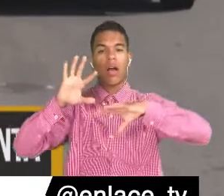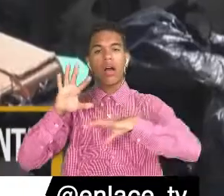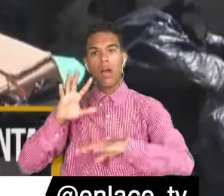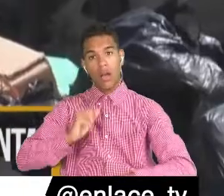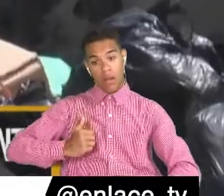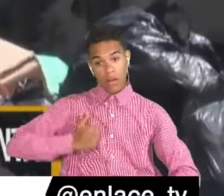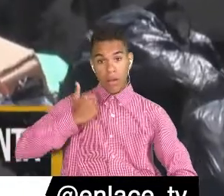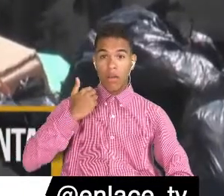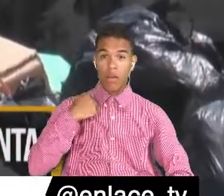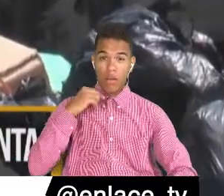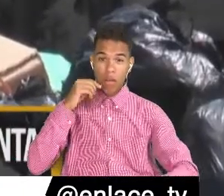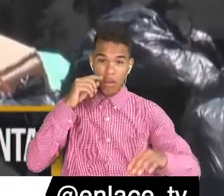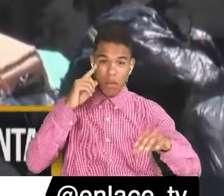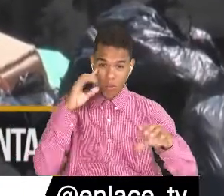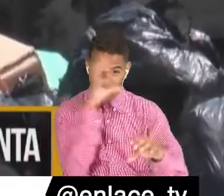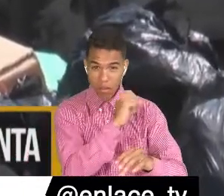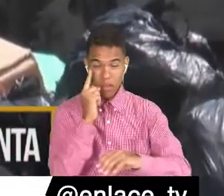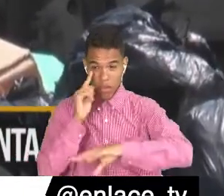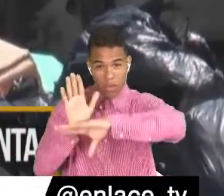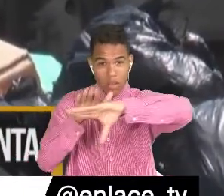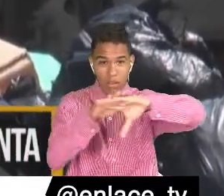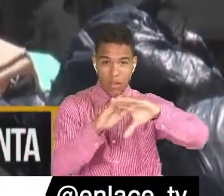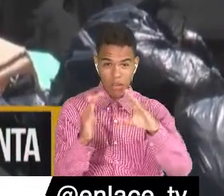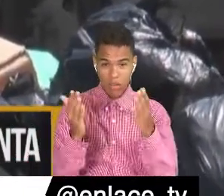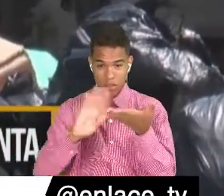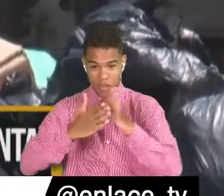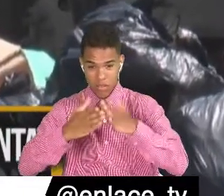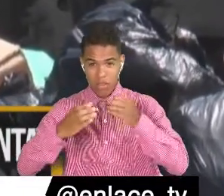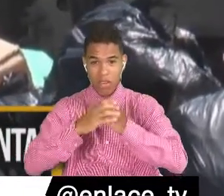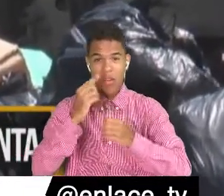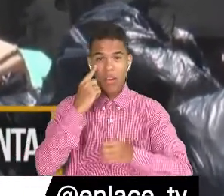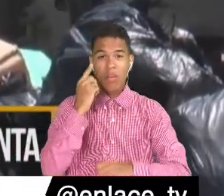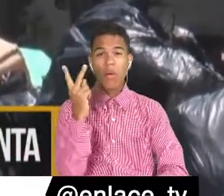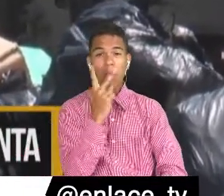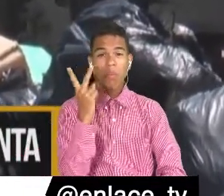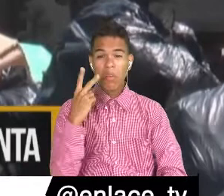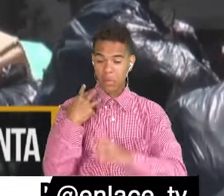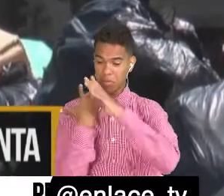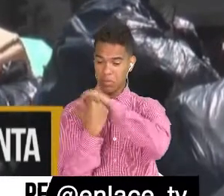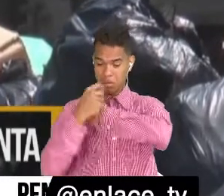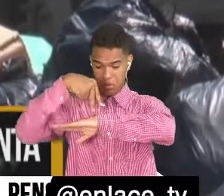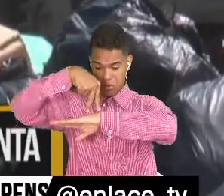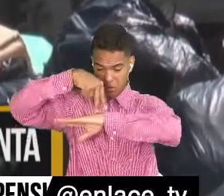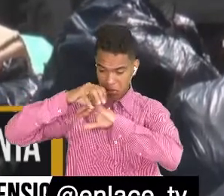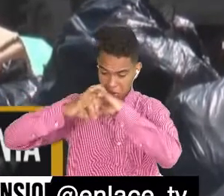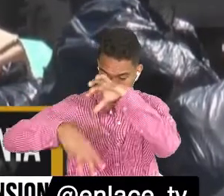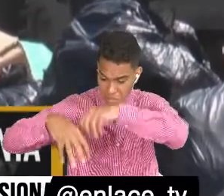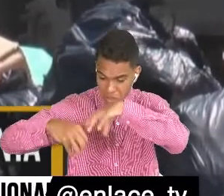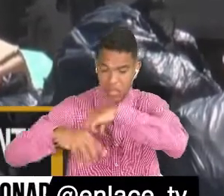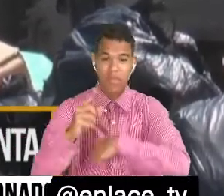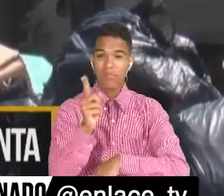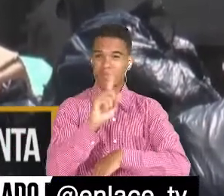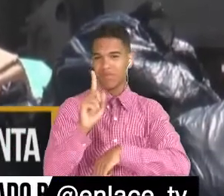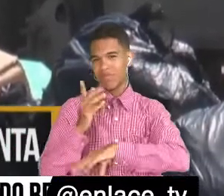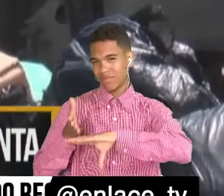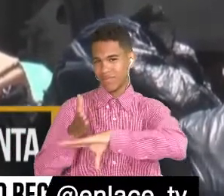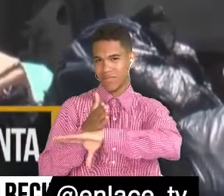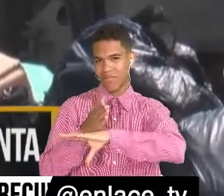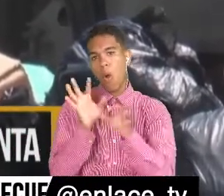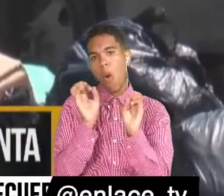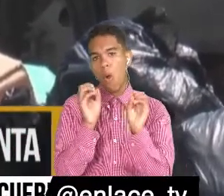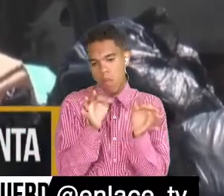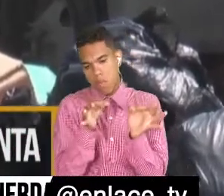sólidos recomienda a la comunidad no sacar las basuras este día. La frecuencia correspondiente al Viernes Santo se realizará el domingo